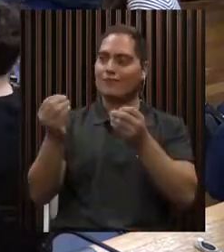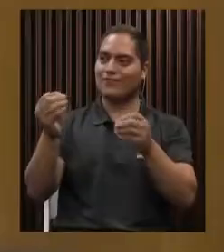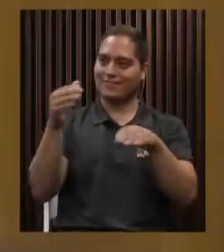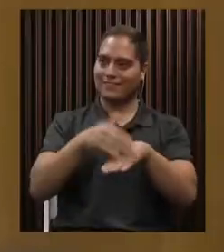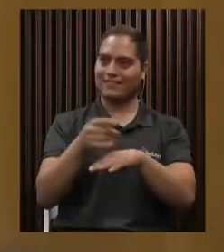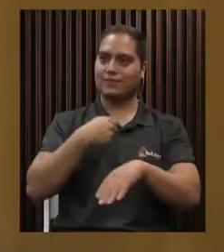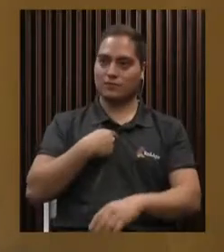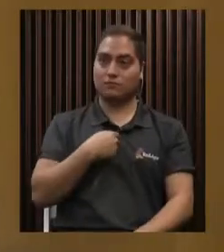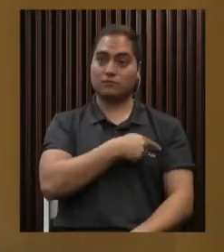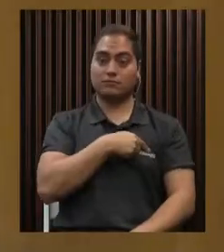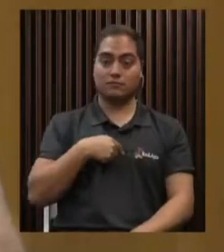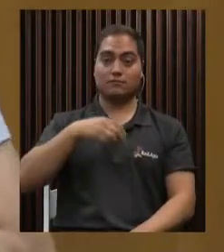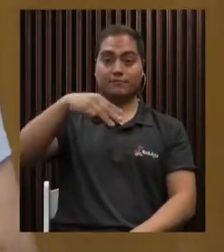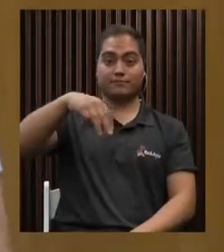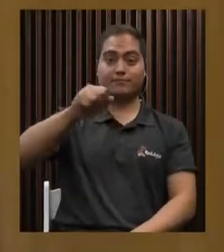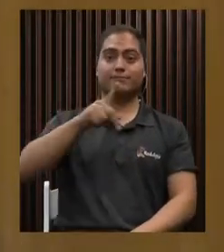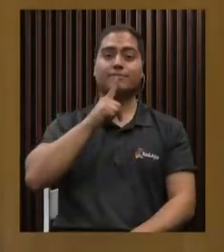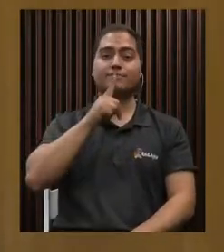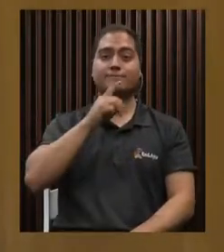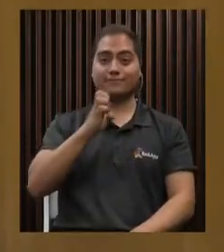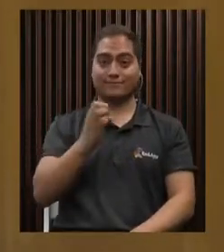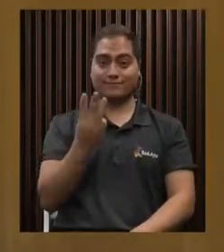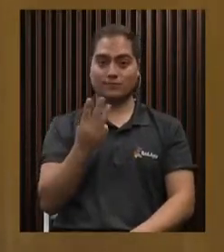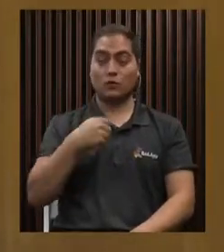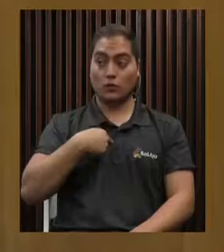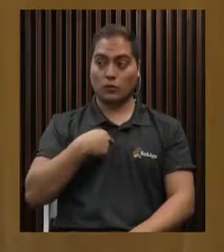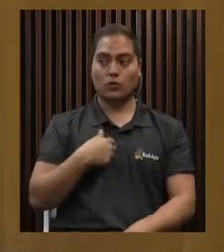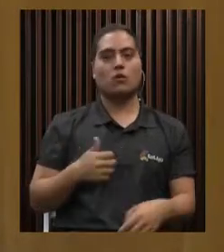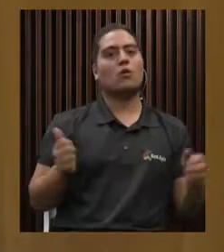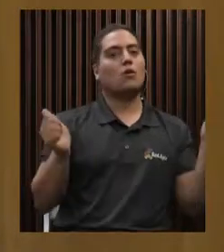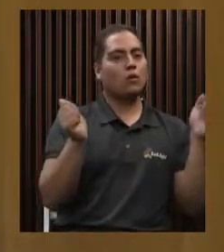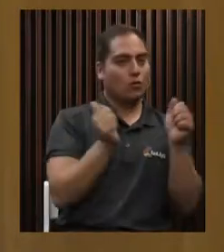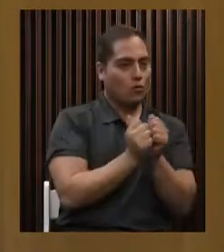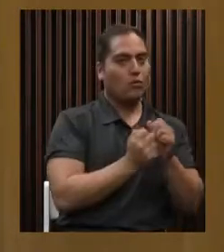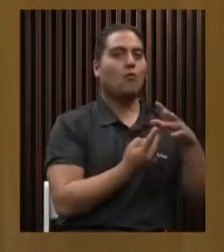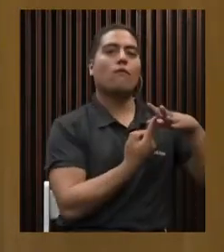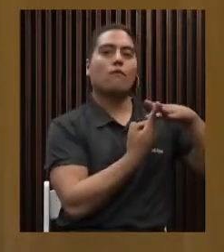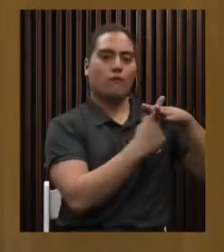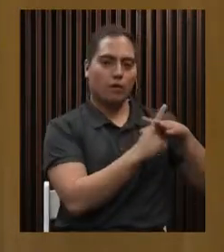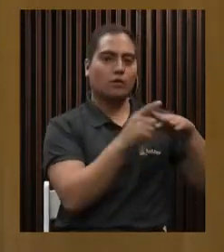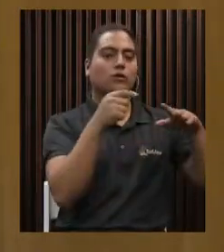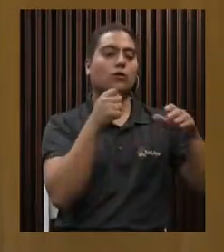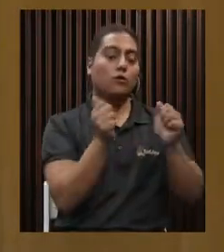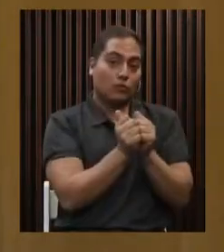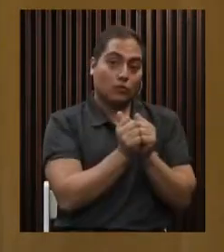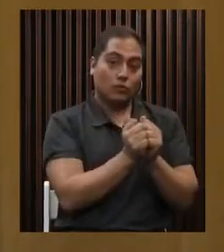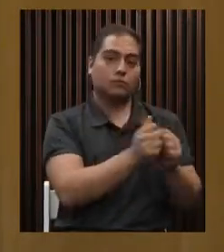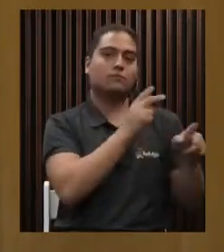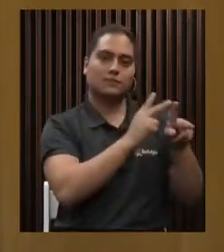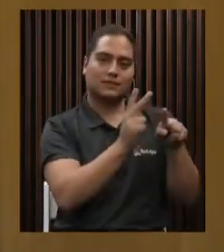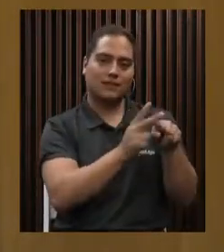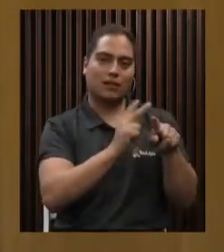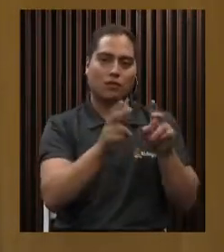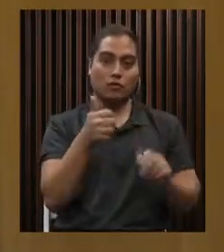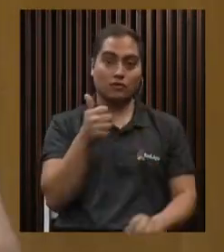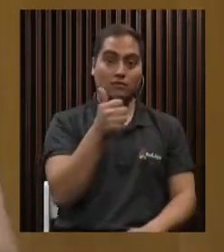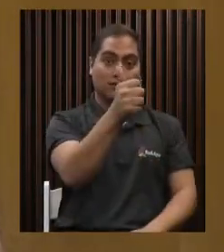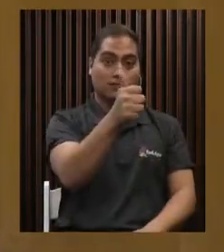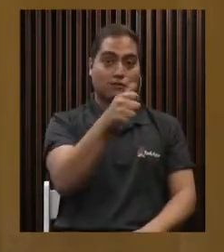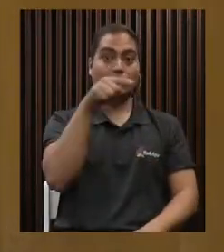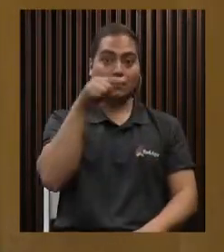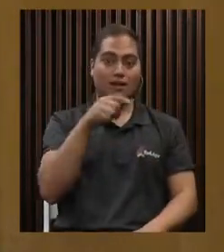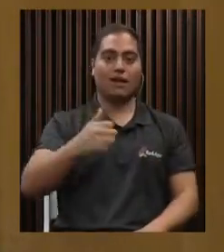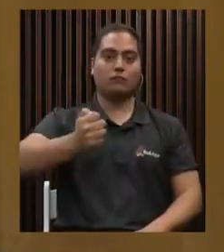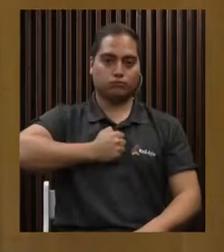Matthew. Yo soy el cofundador y co-creador, director de Tuareg